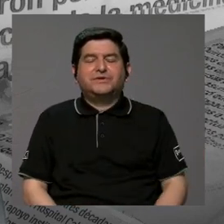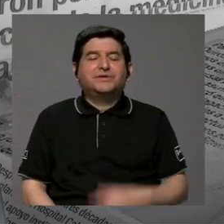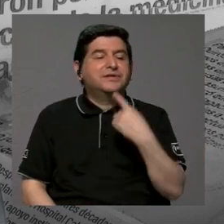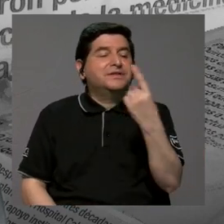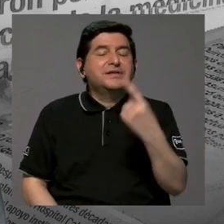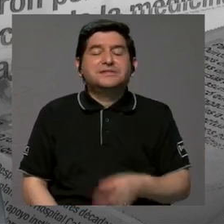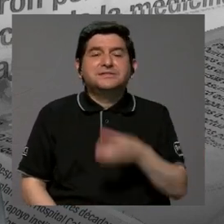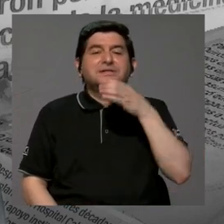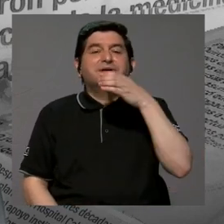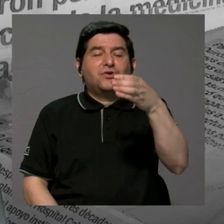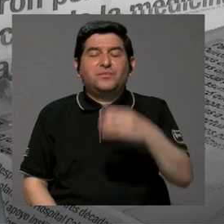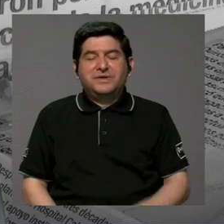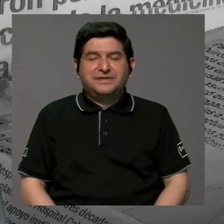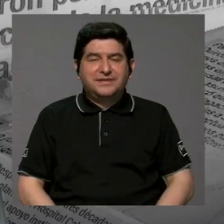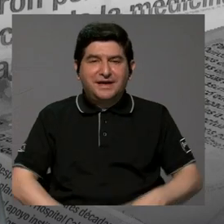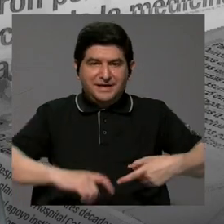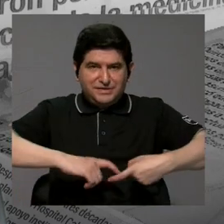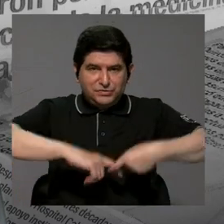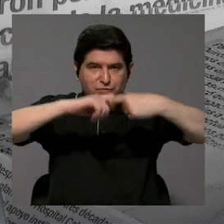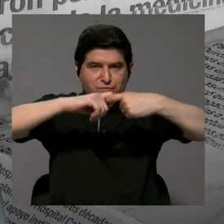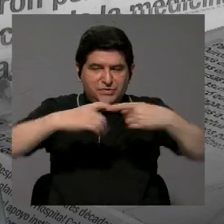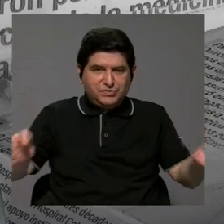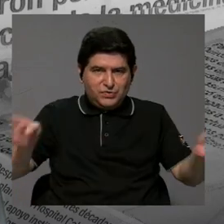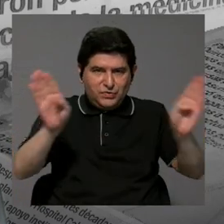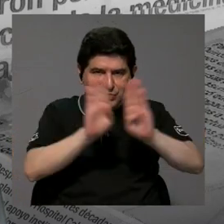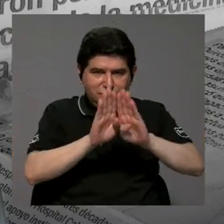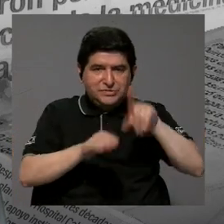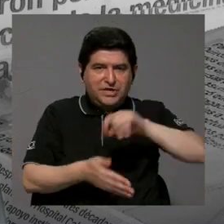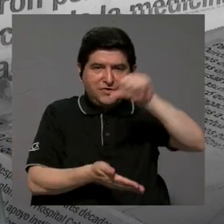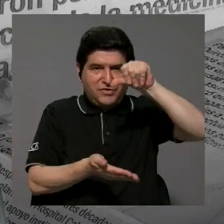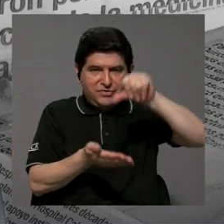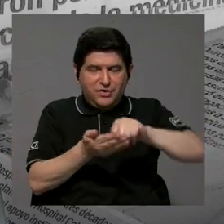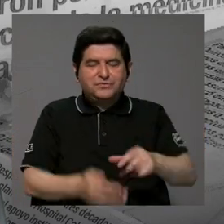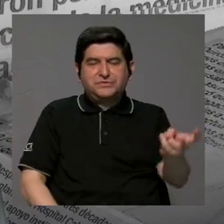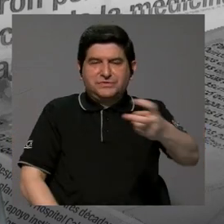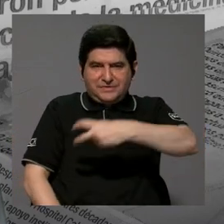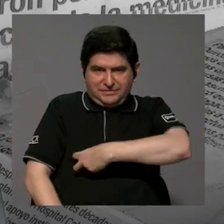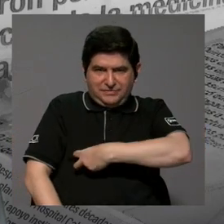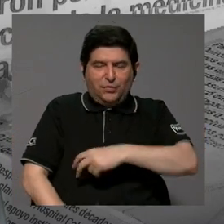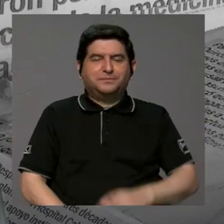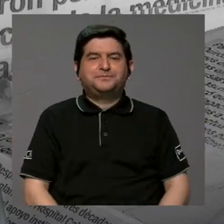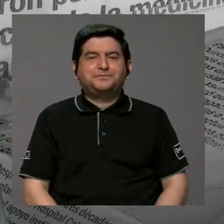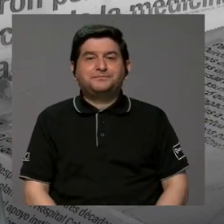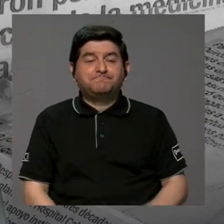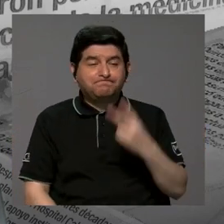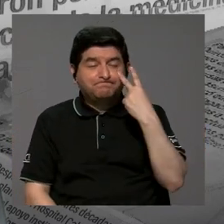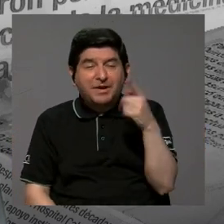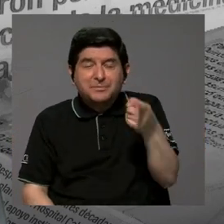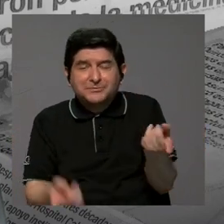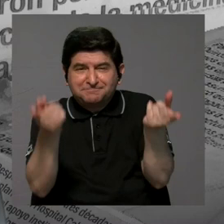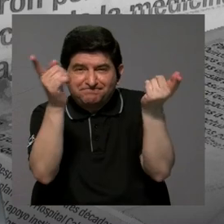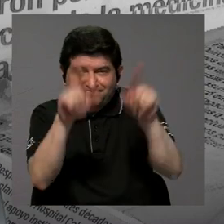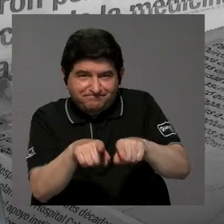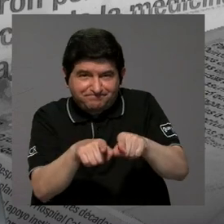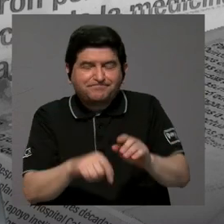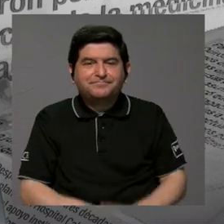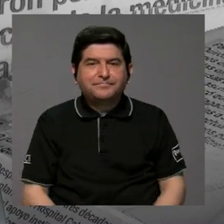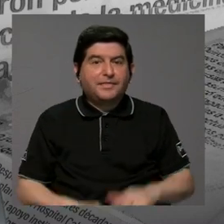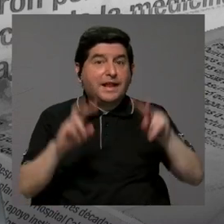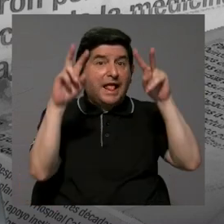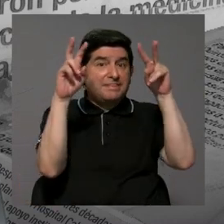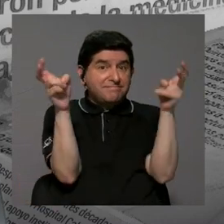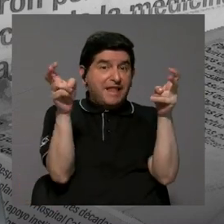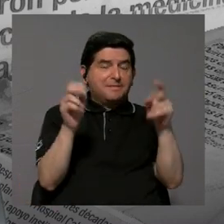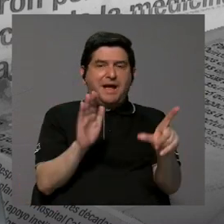de recomendar la suspensión o cierre de un centro de trasplante. Entonces, nosotros vemos aquí